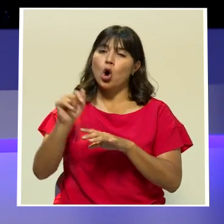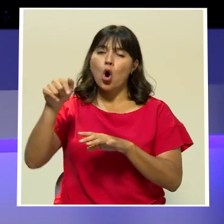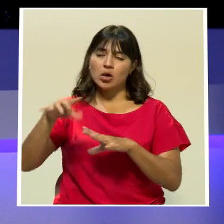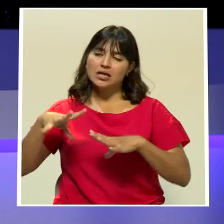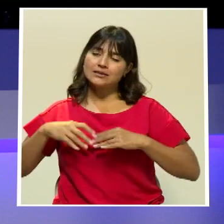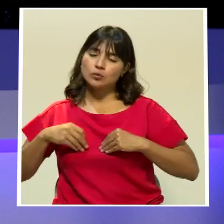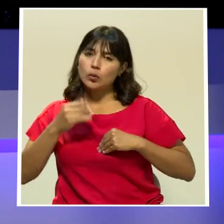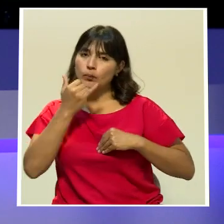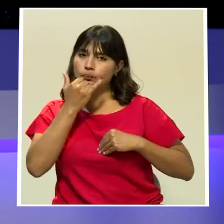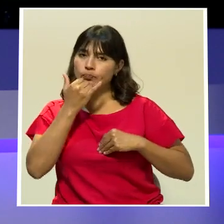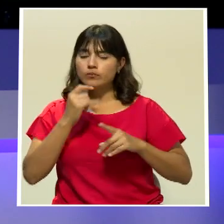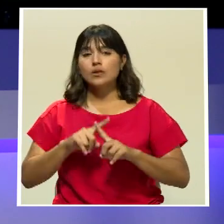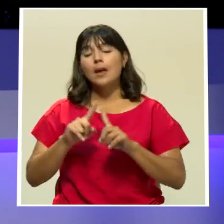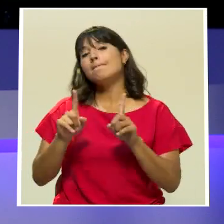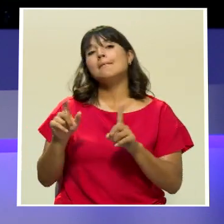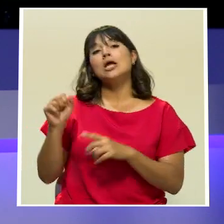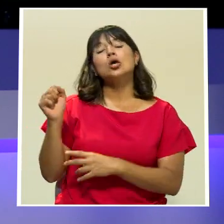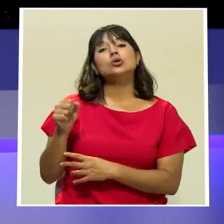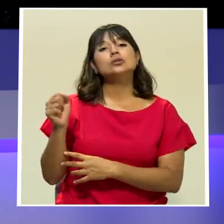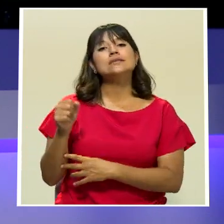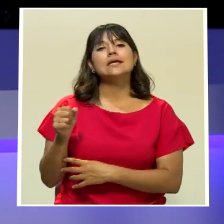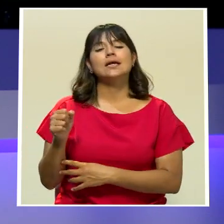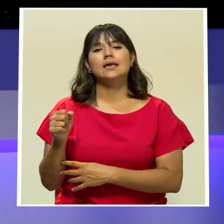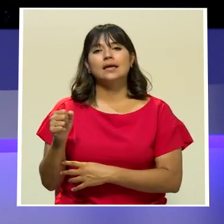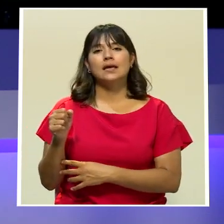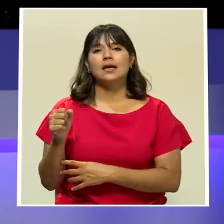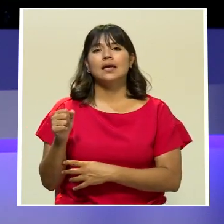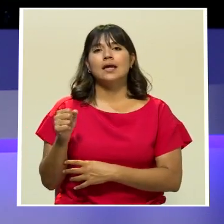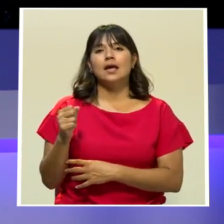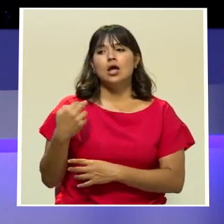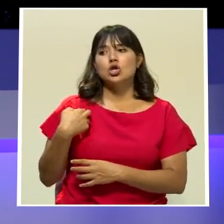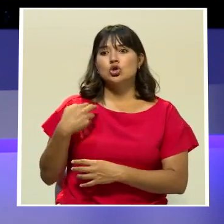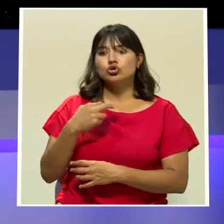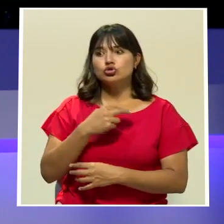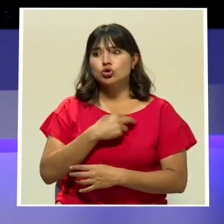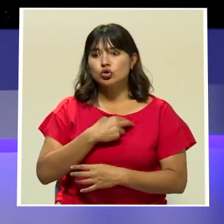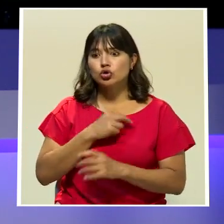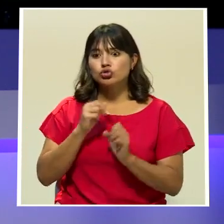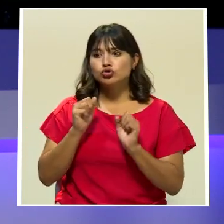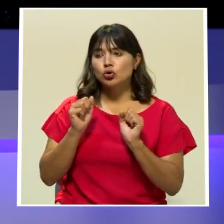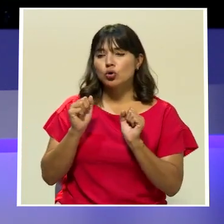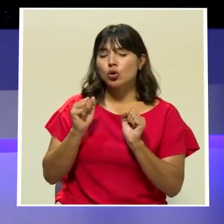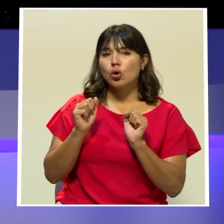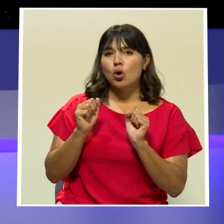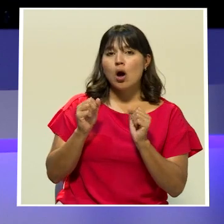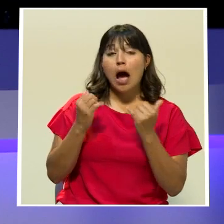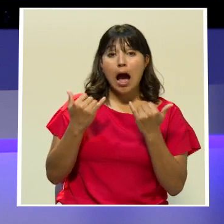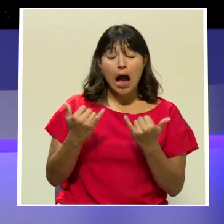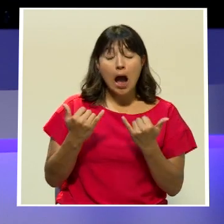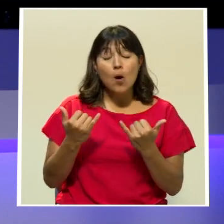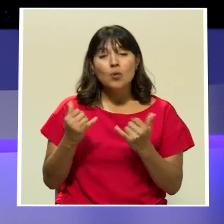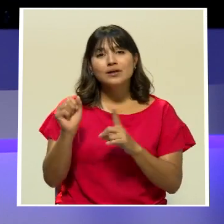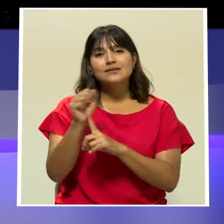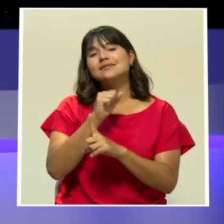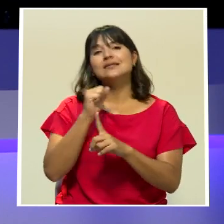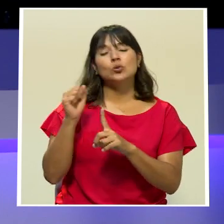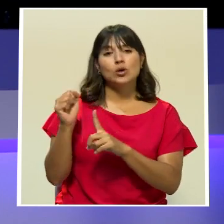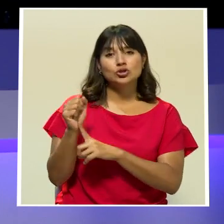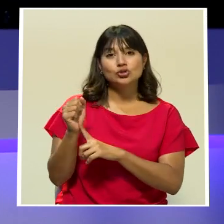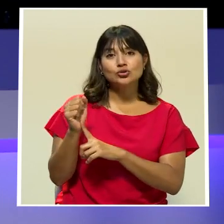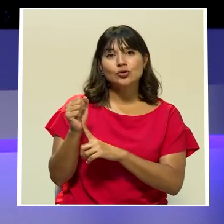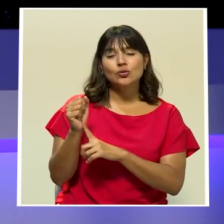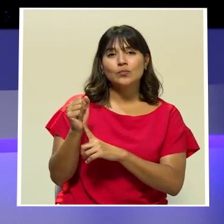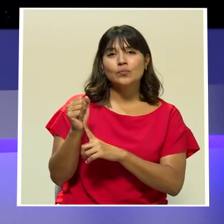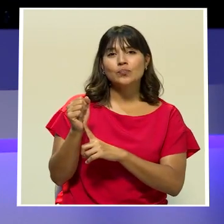Pero sirve, yo creo que el provecho que podemos sacar socialmente de